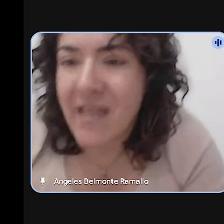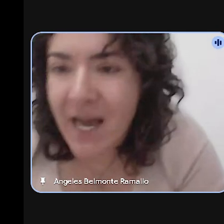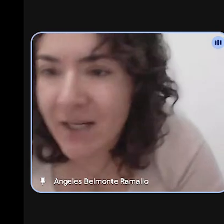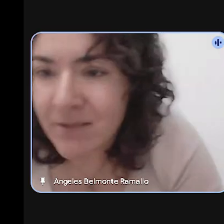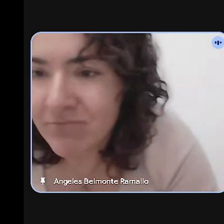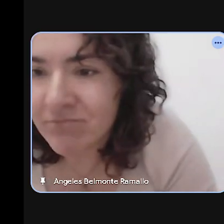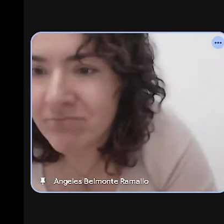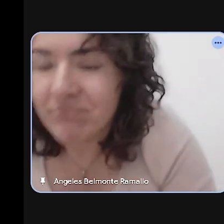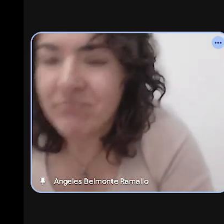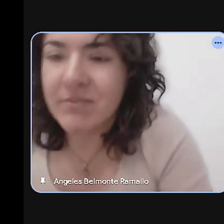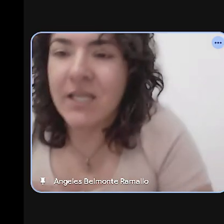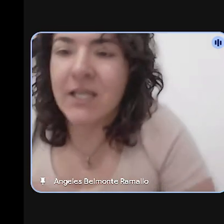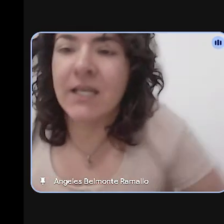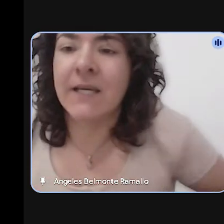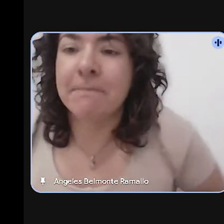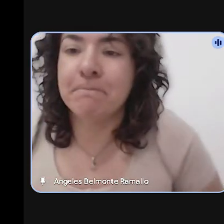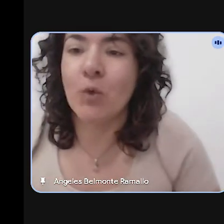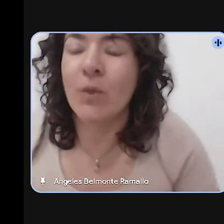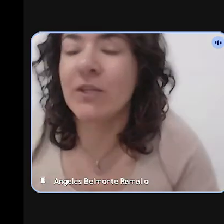propiciar